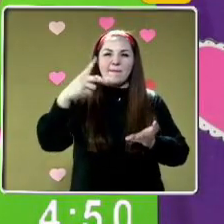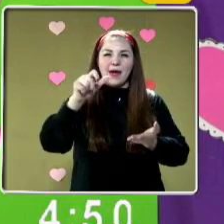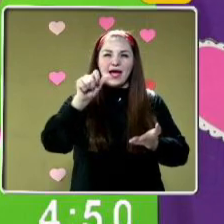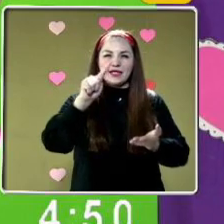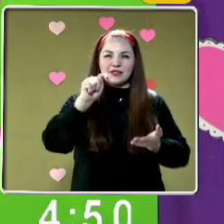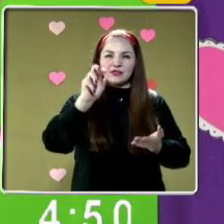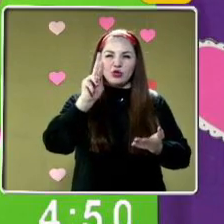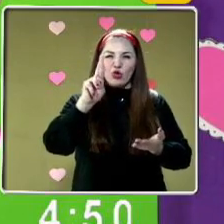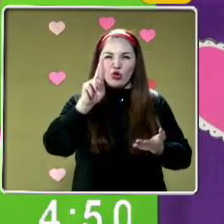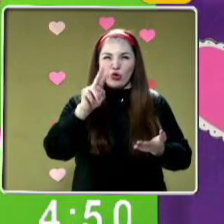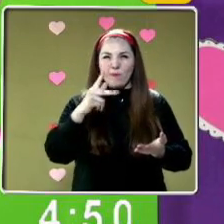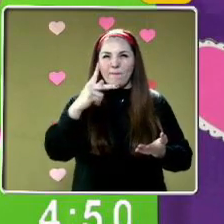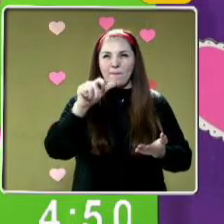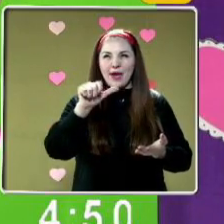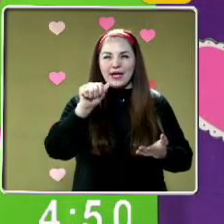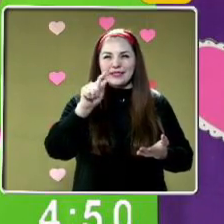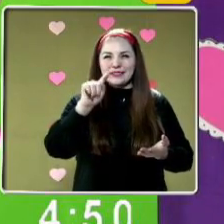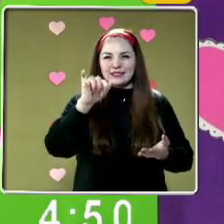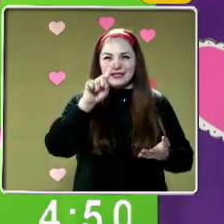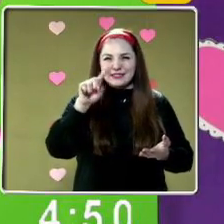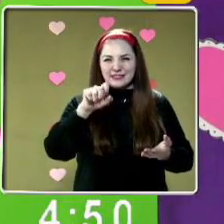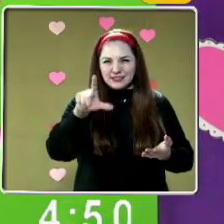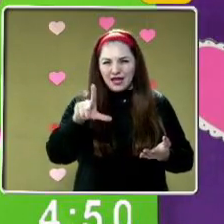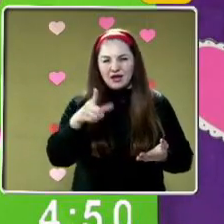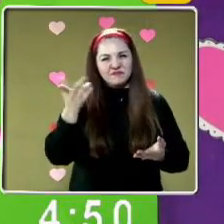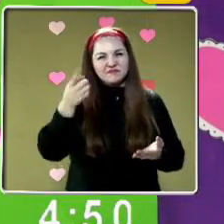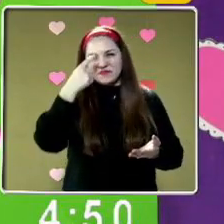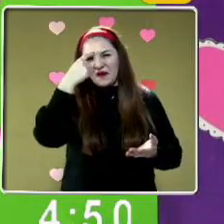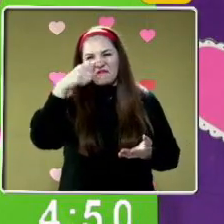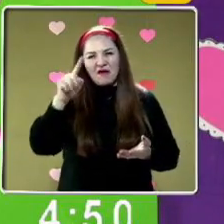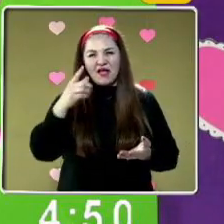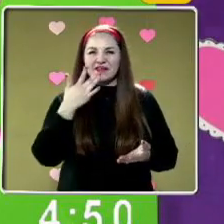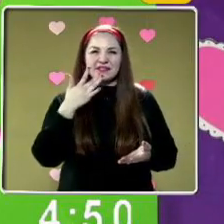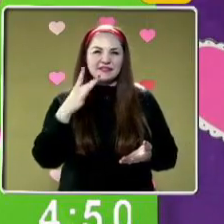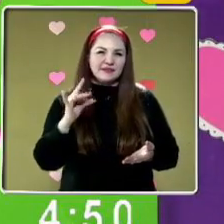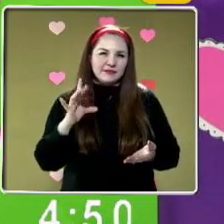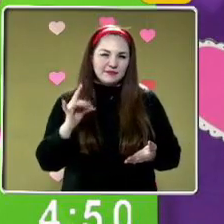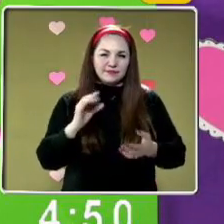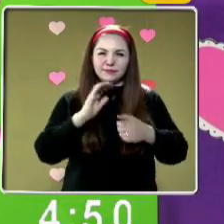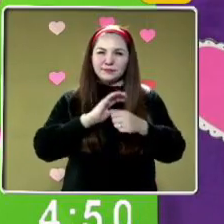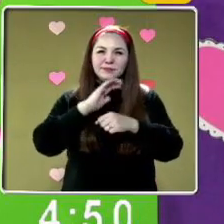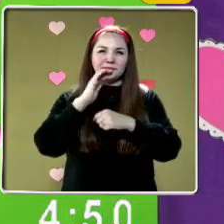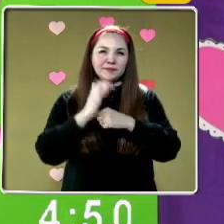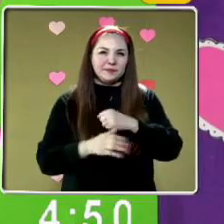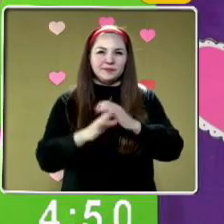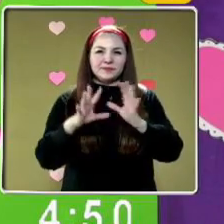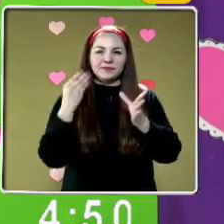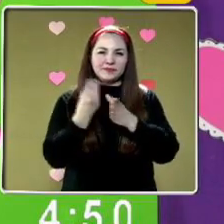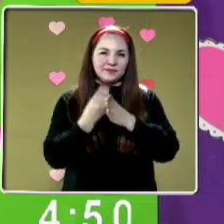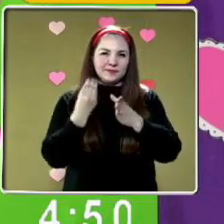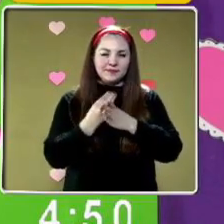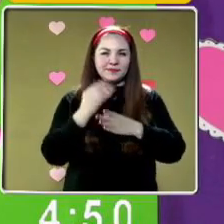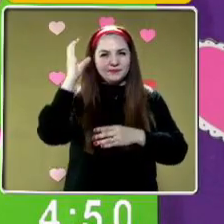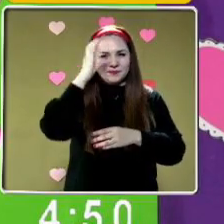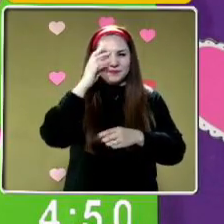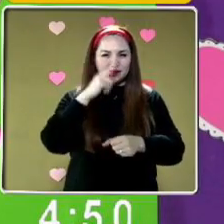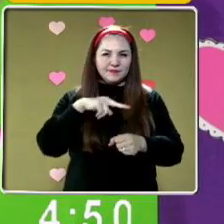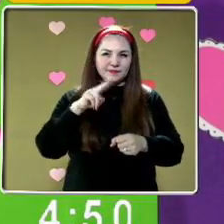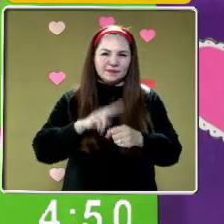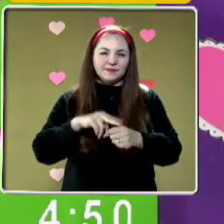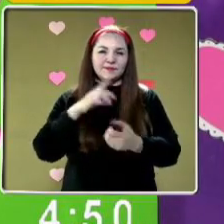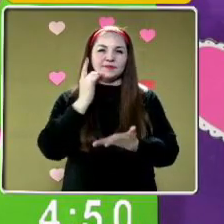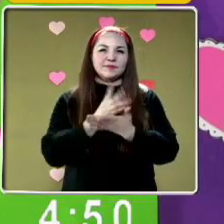algo en común. Y bueno, maestra, así tan fácil, tan sencillo, terminamos la clase de ciencias naturales porque nada más era